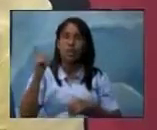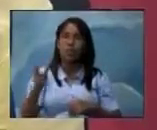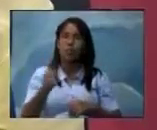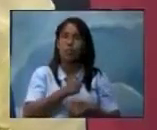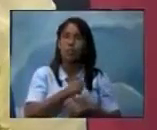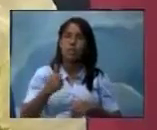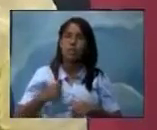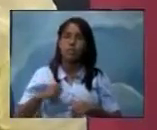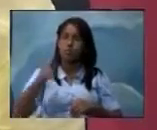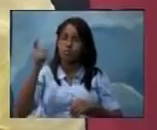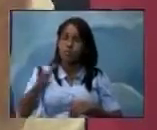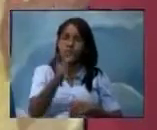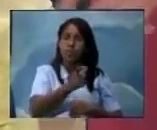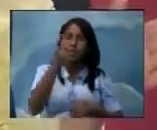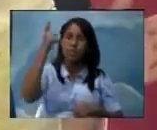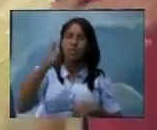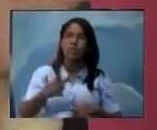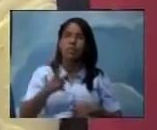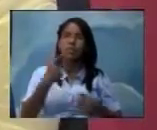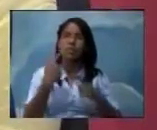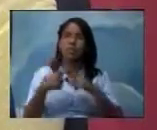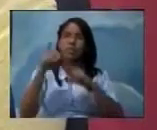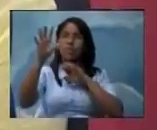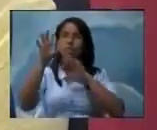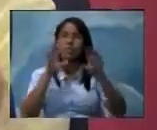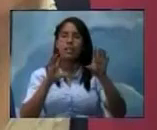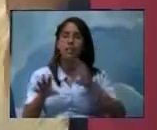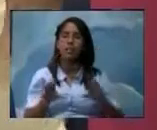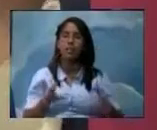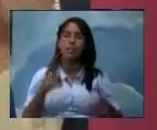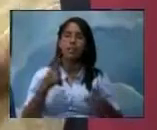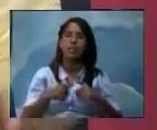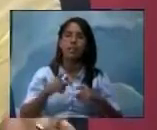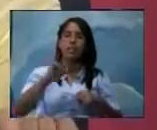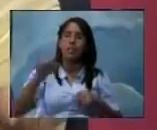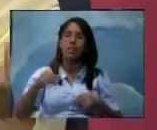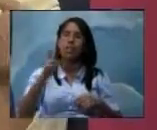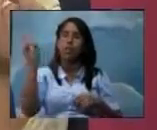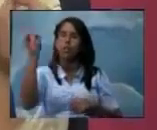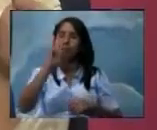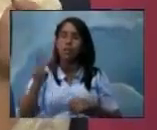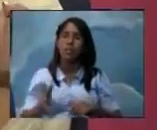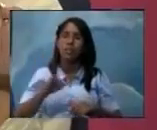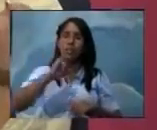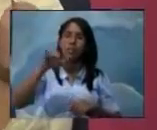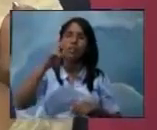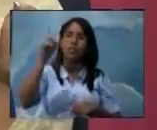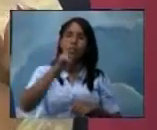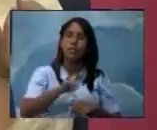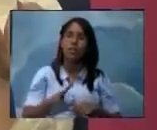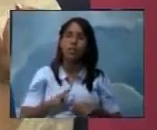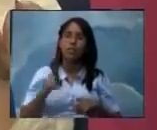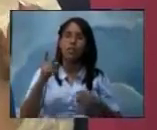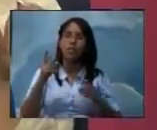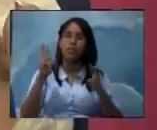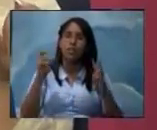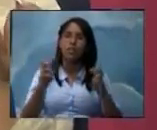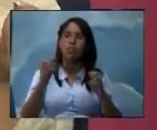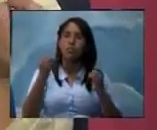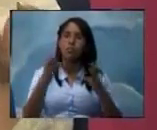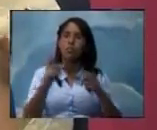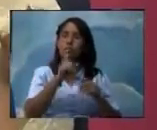de personas que son judías, pero son de diferentes nacionalidades, judíos venezolanos. Hay judíos venezolanos